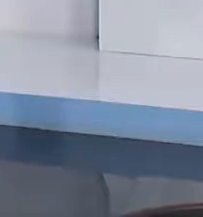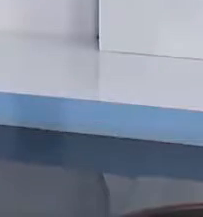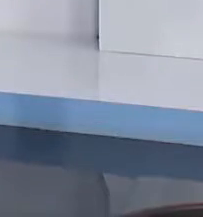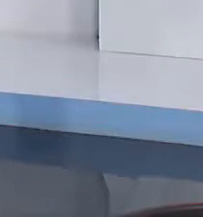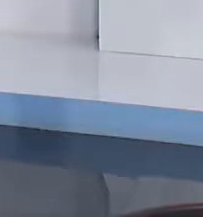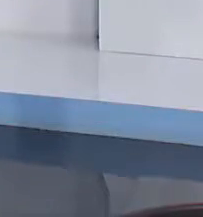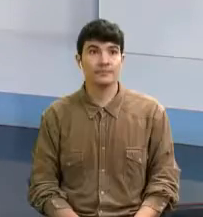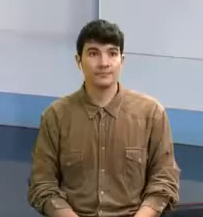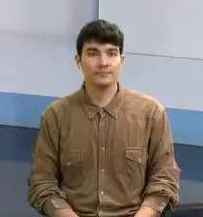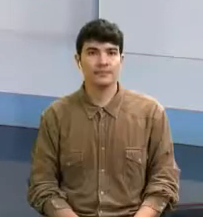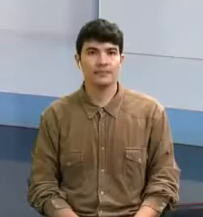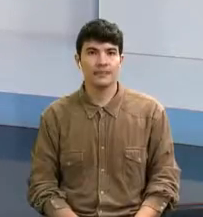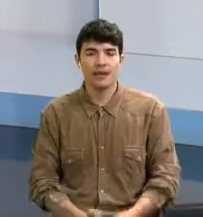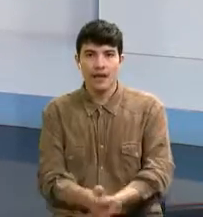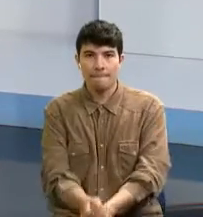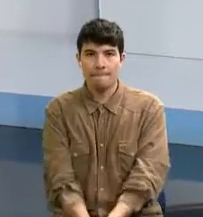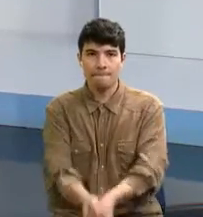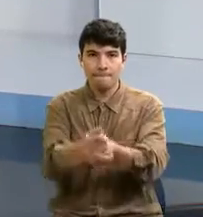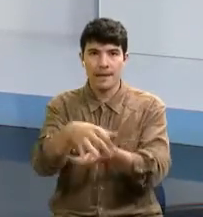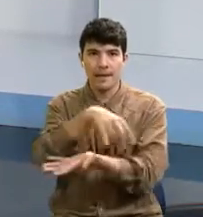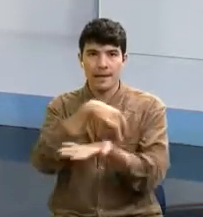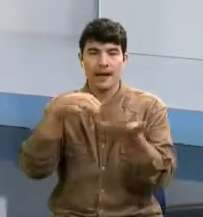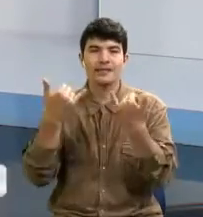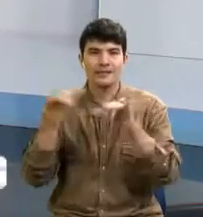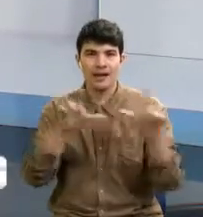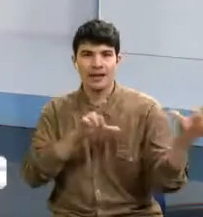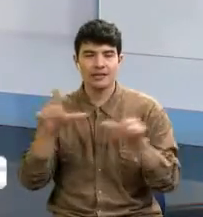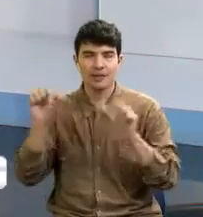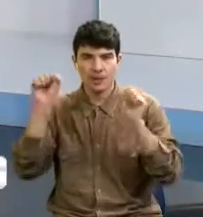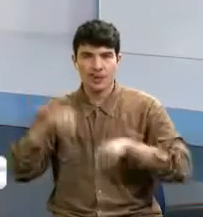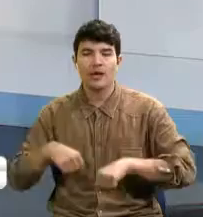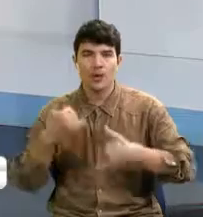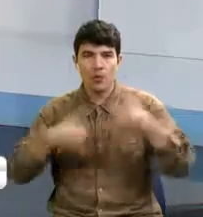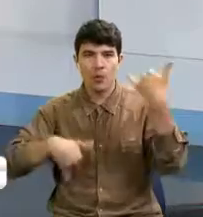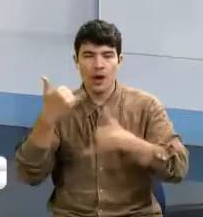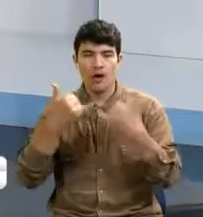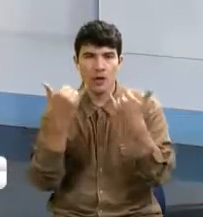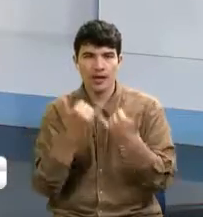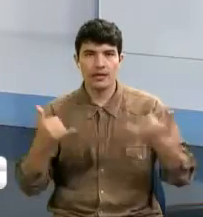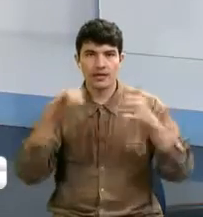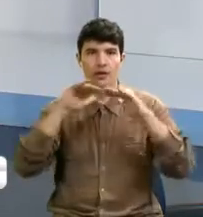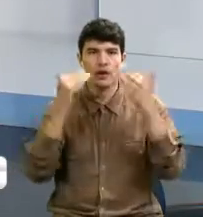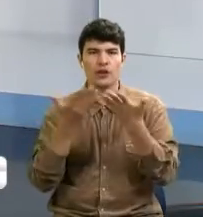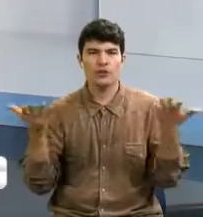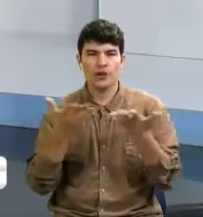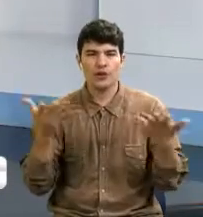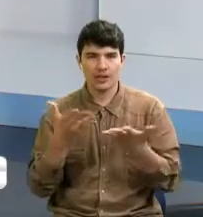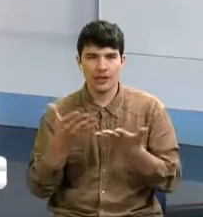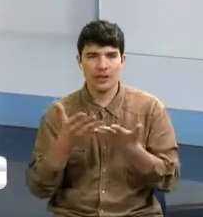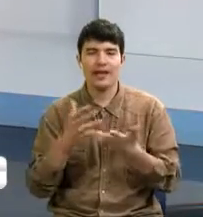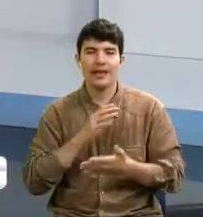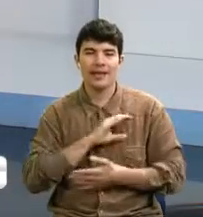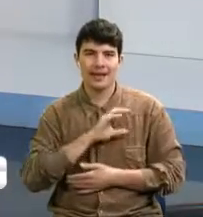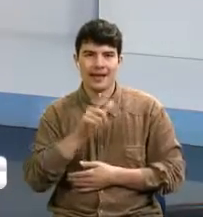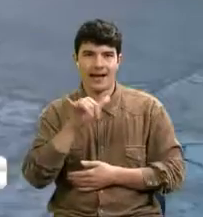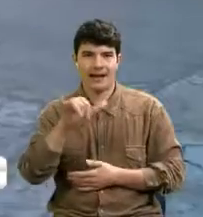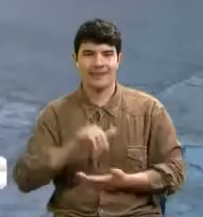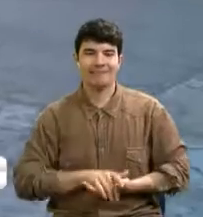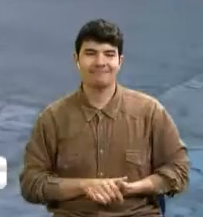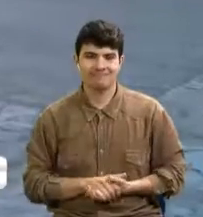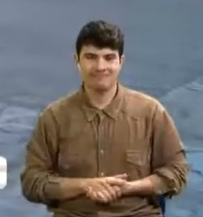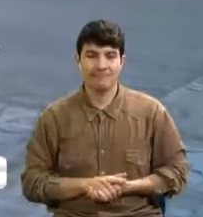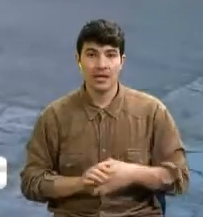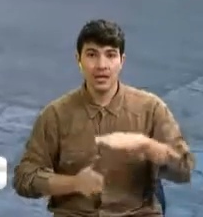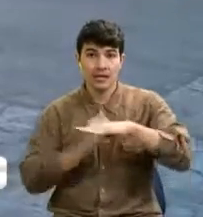Y el voleibol santandereano se alista para competir en la fase final de los Juegos Supérate Intercolegiados que se cumplirán en Santiago de Cali.